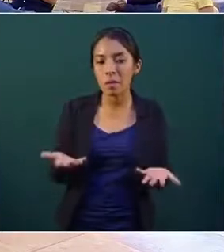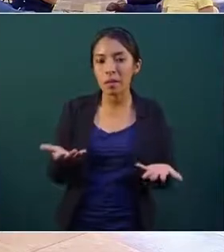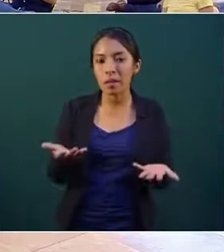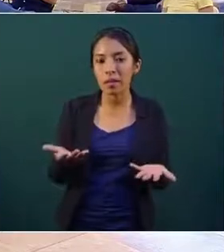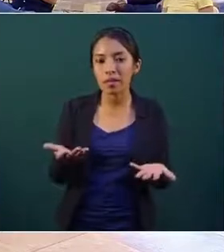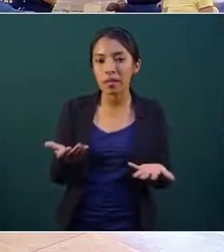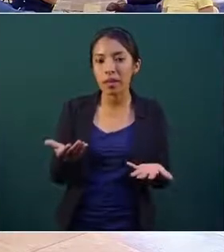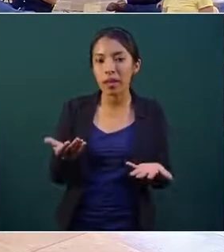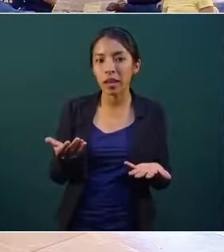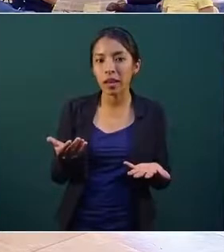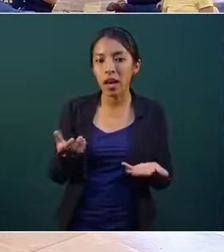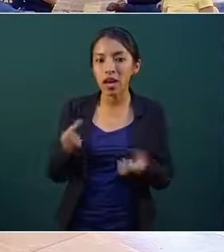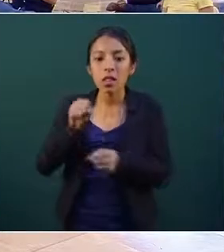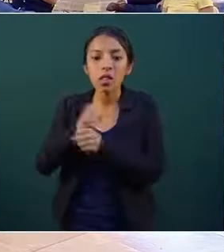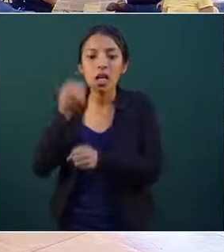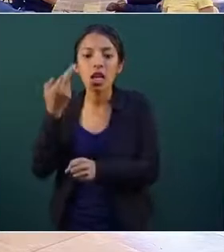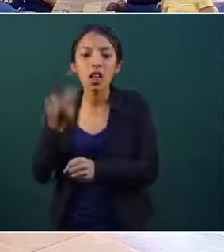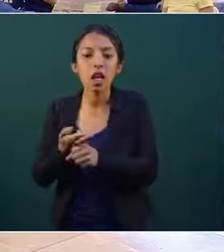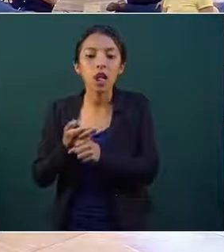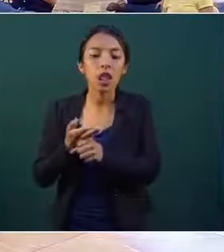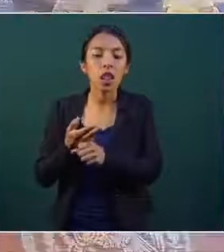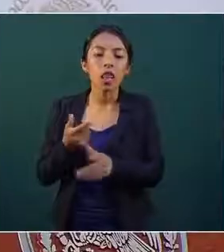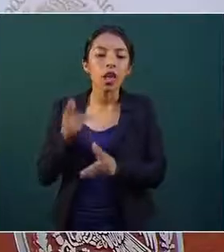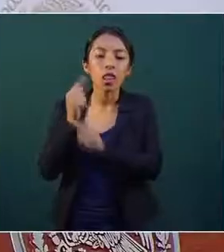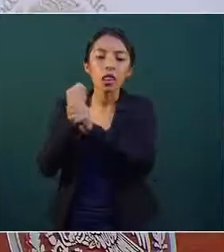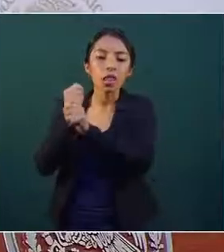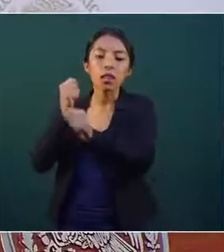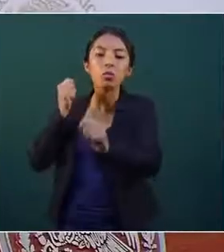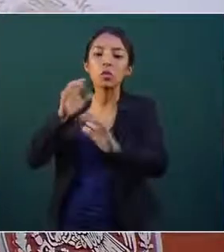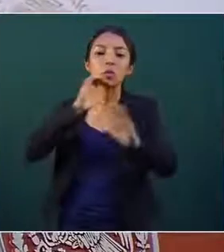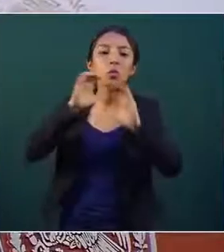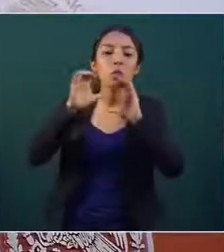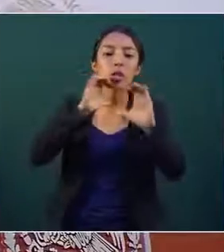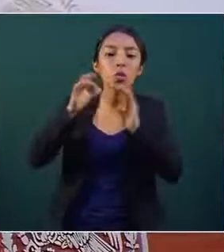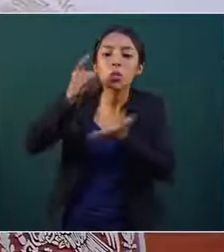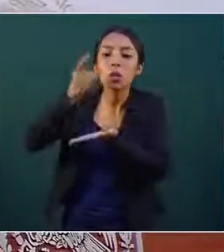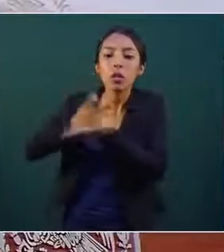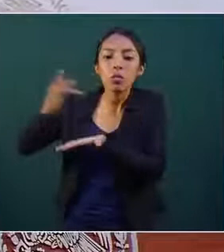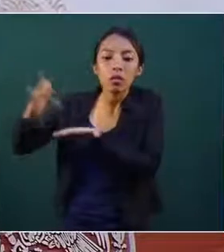en la Secretaría de Comunicaciones y Transportes.